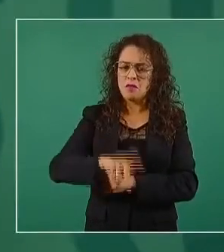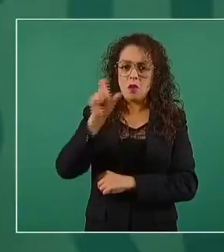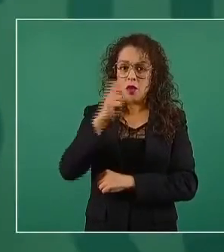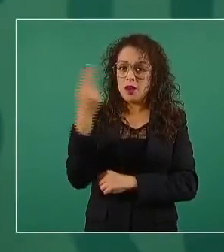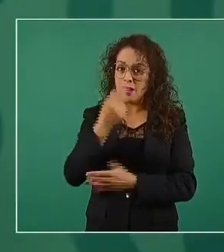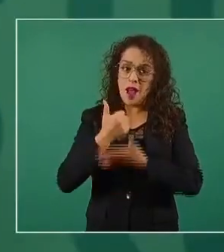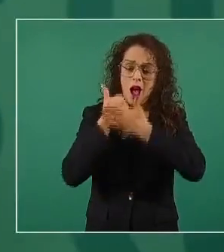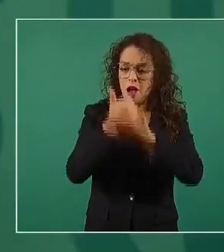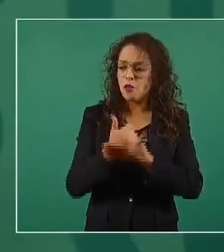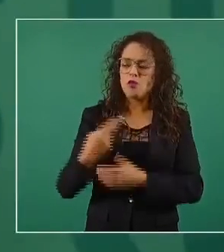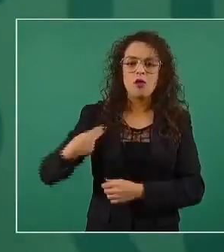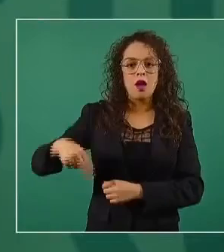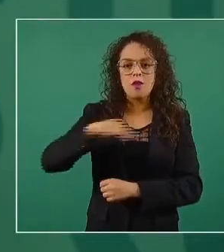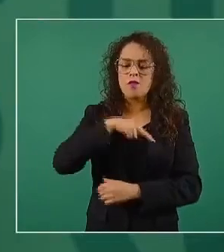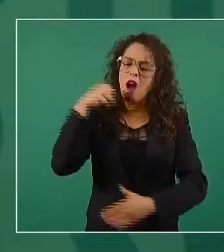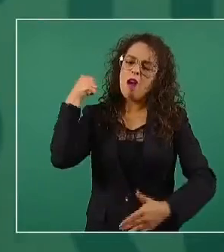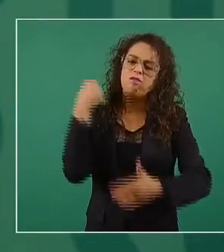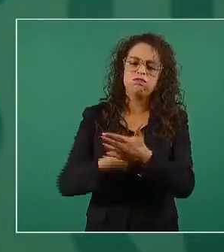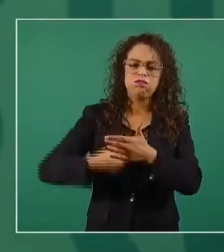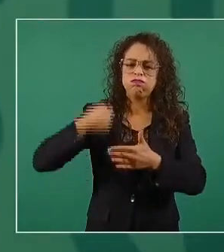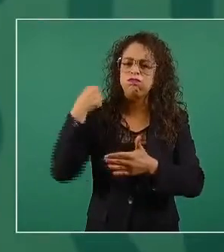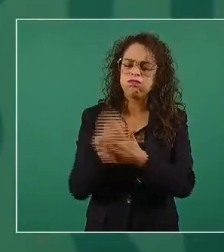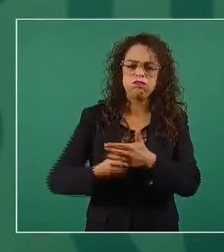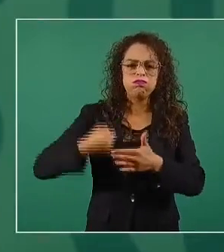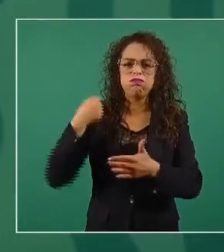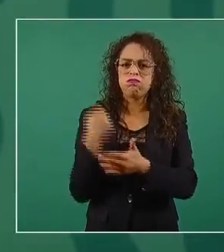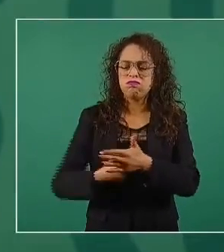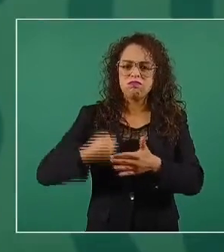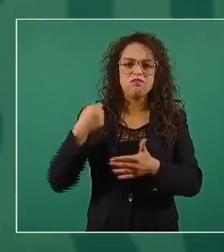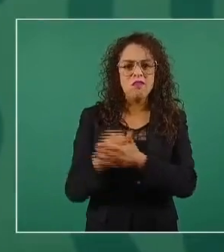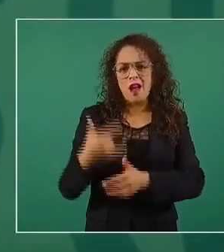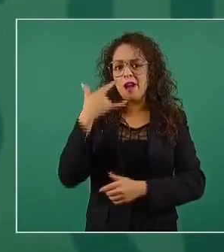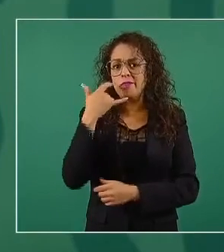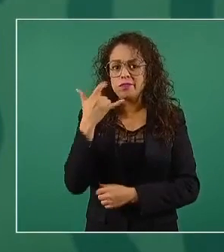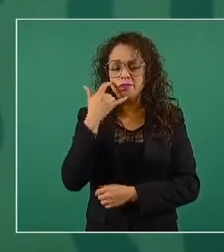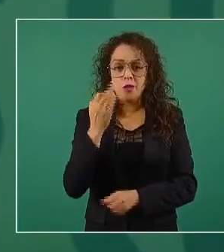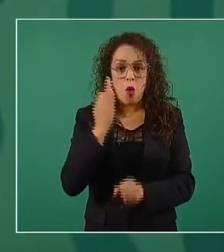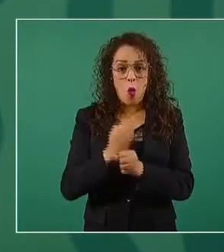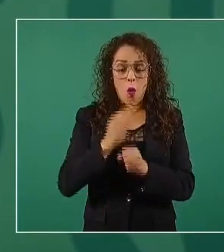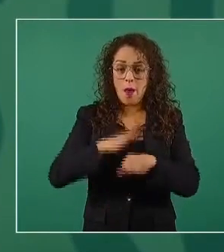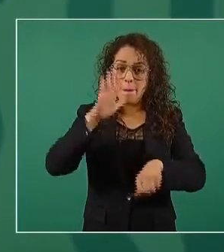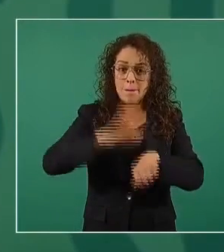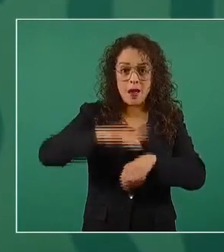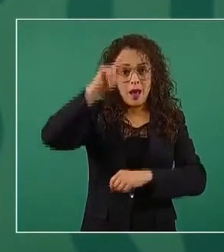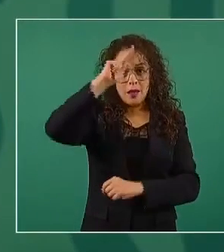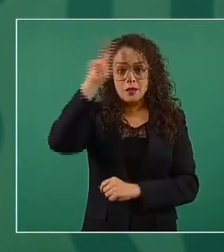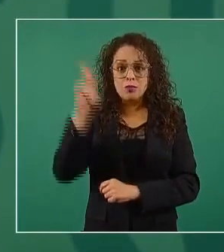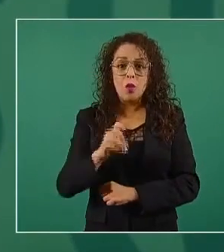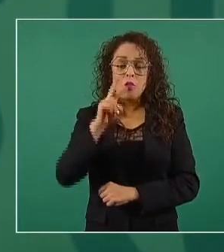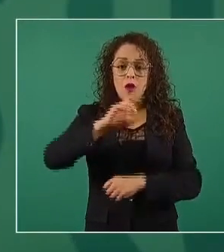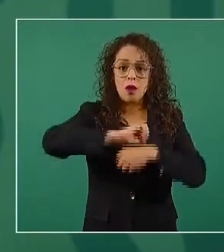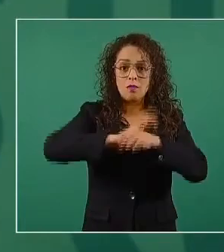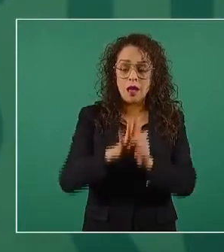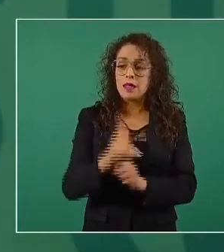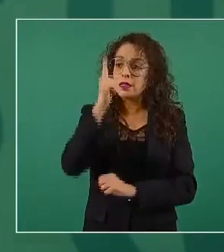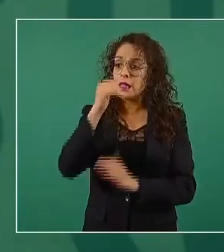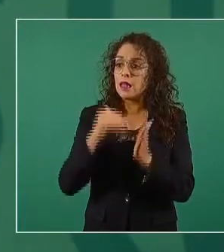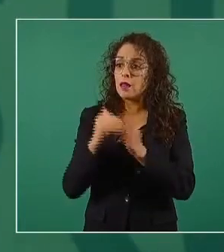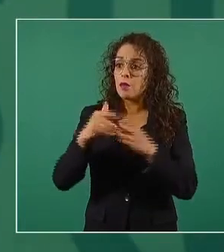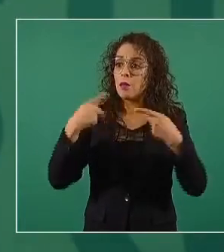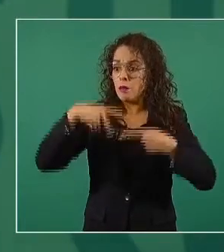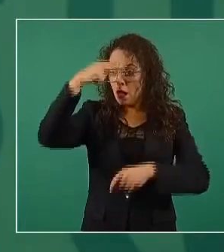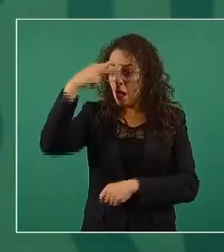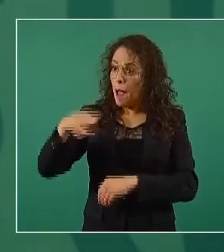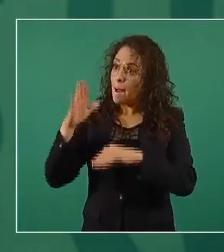trata. El año pasado, aún en medio de la peor pandemia, más de 7 millones de mexicanos se